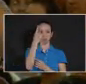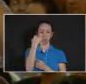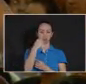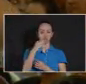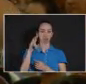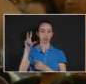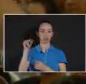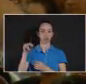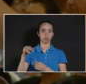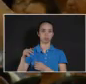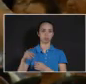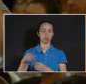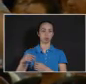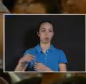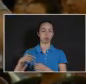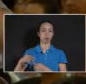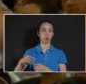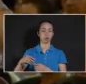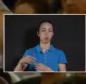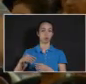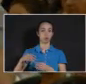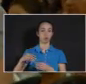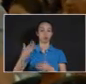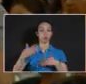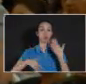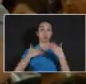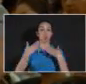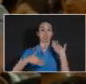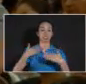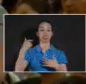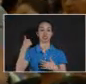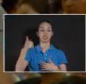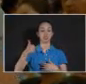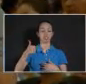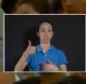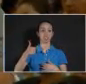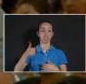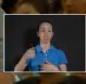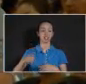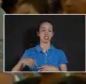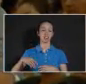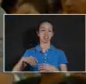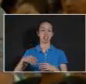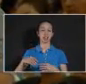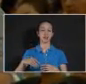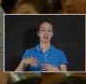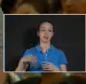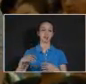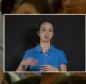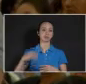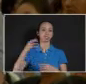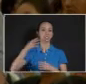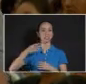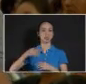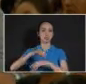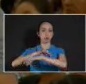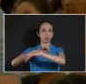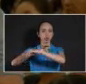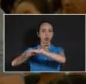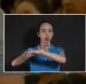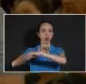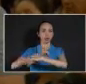corre bien el impulso nervioso, entonces se pierde la tonicidad del músculo y del lado bueno jara hacia el otro